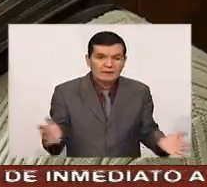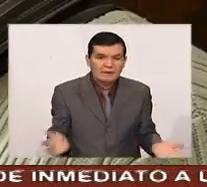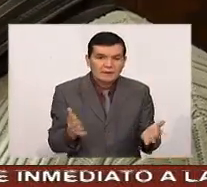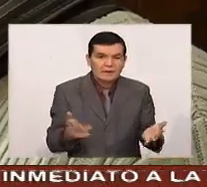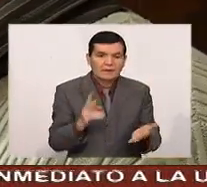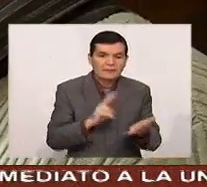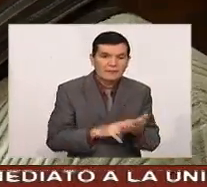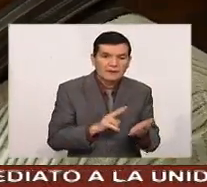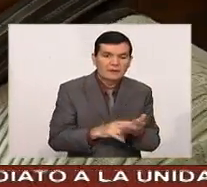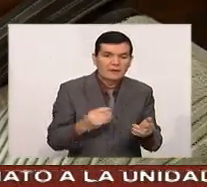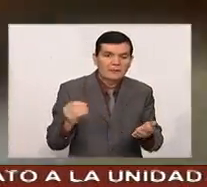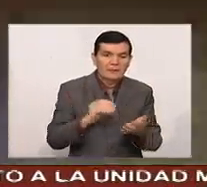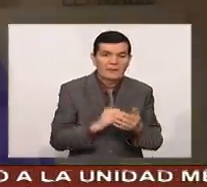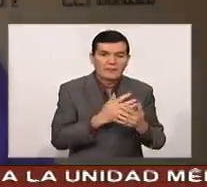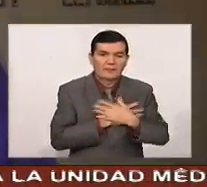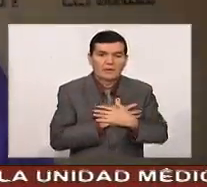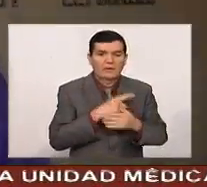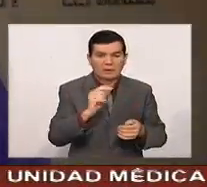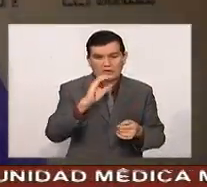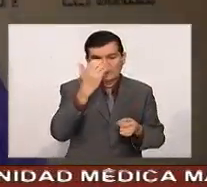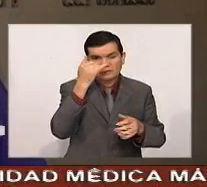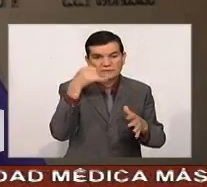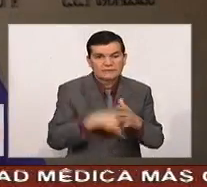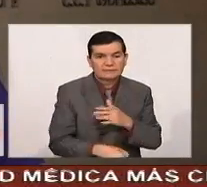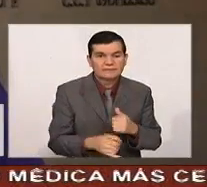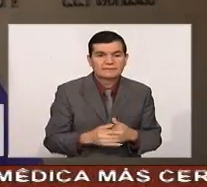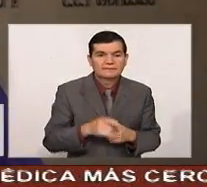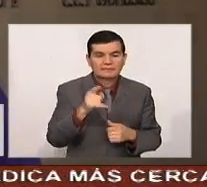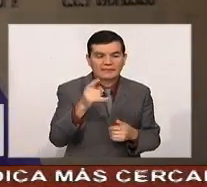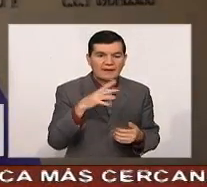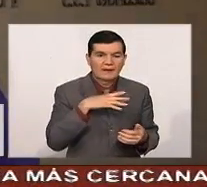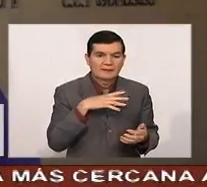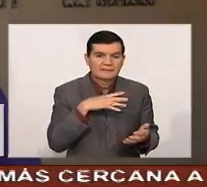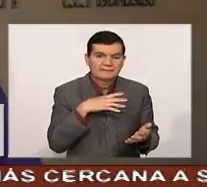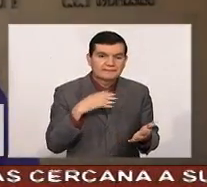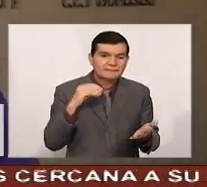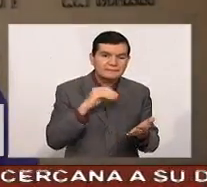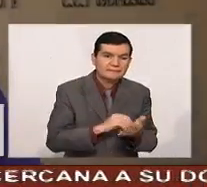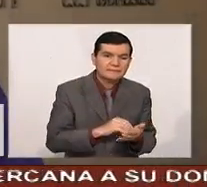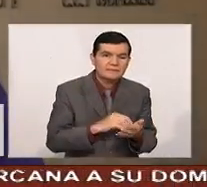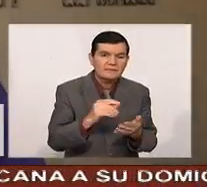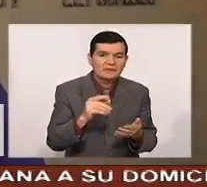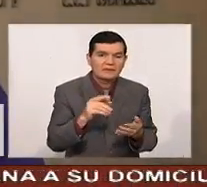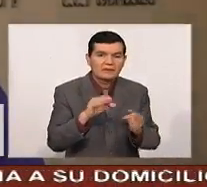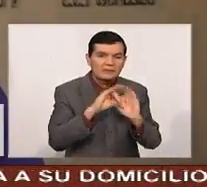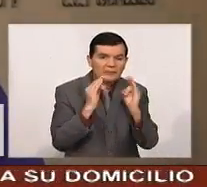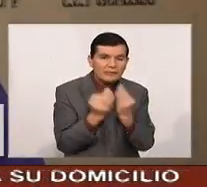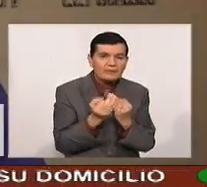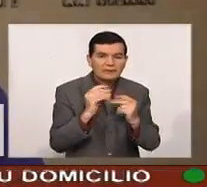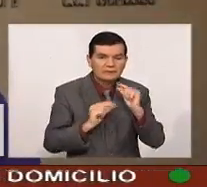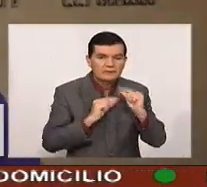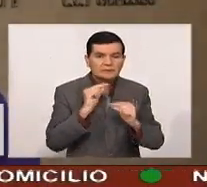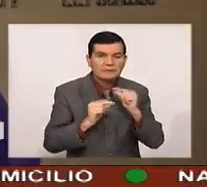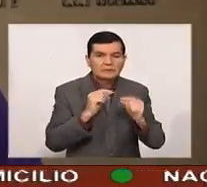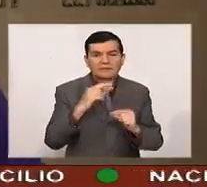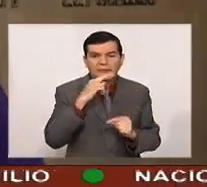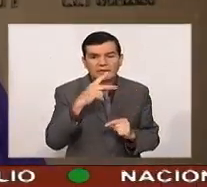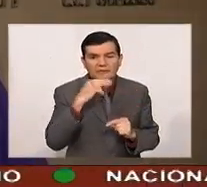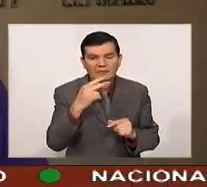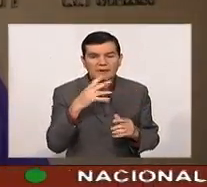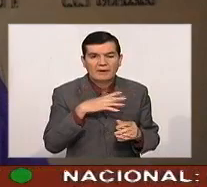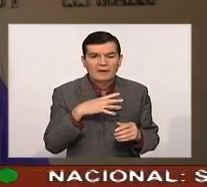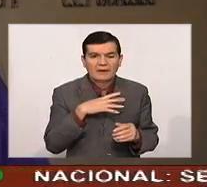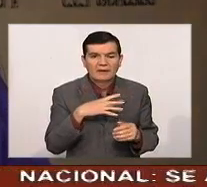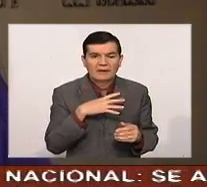valores y amor al conocimiento. Se formaron para, de cierta manera, mejorar el rendimiento,